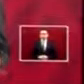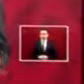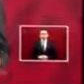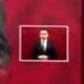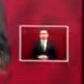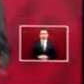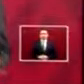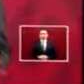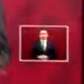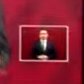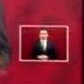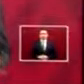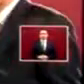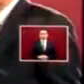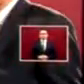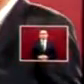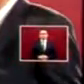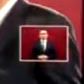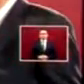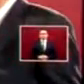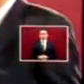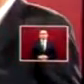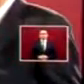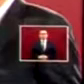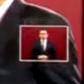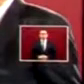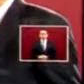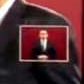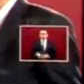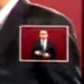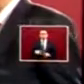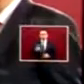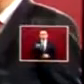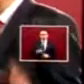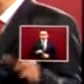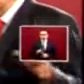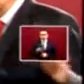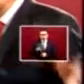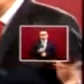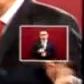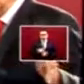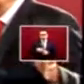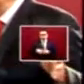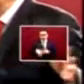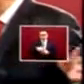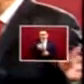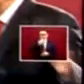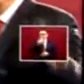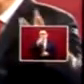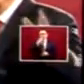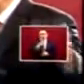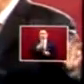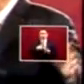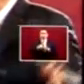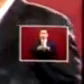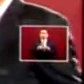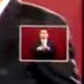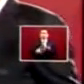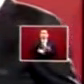Estados Unidos. El presidente ha dicho, sin mayores detalles, que el próximo